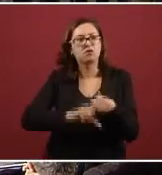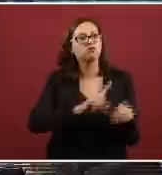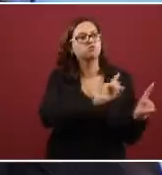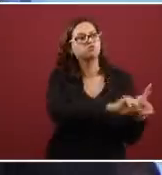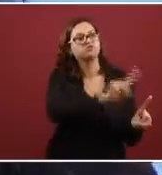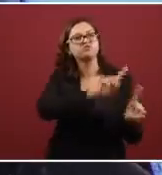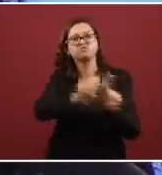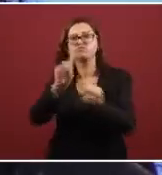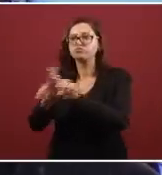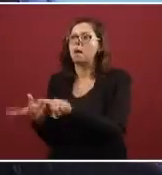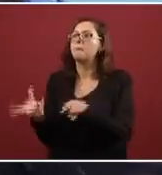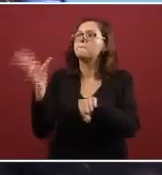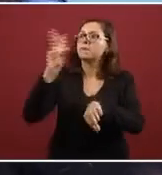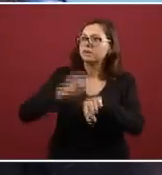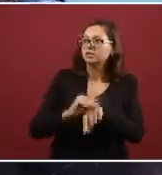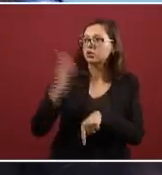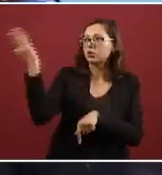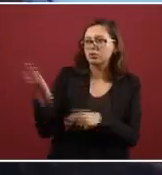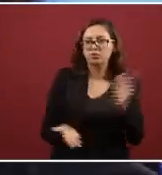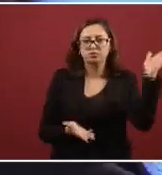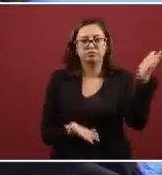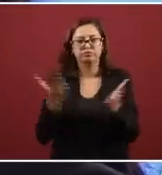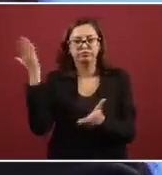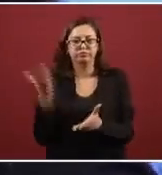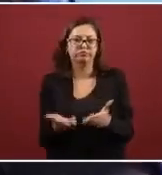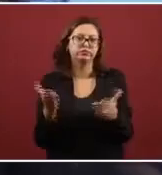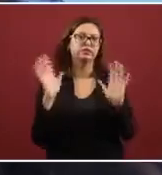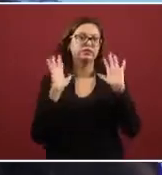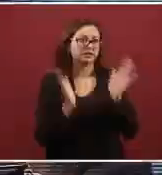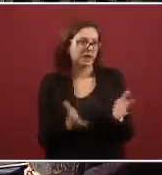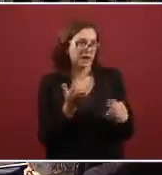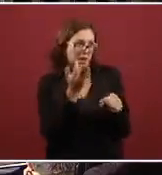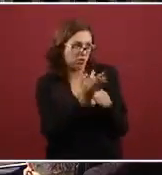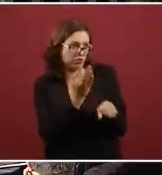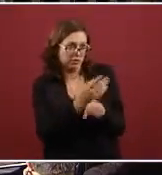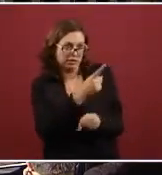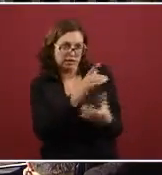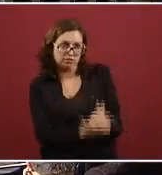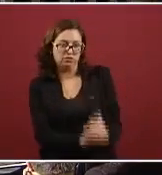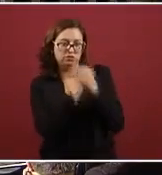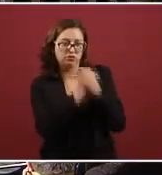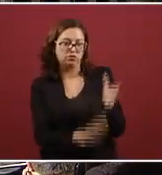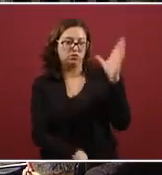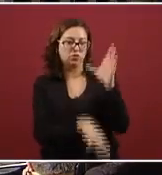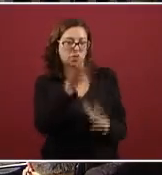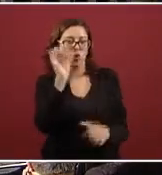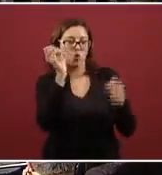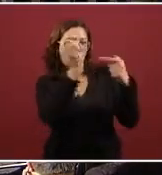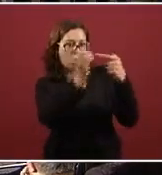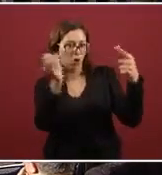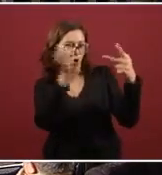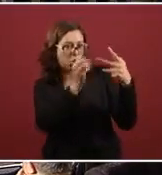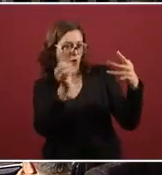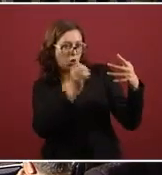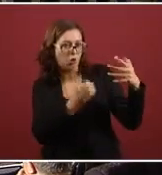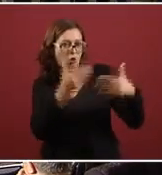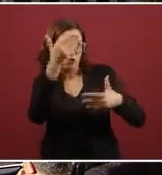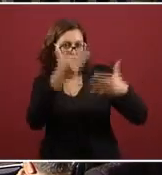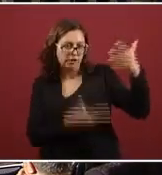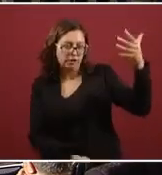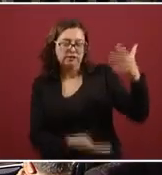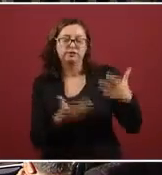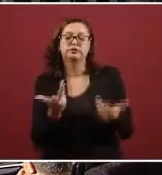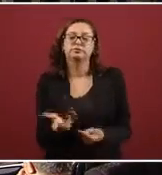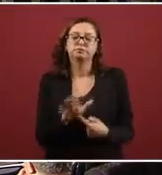tener expresiones extraordinarias en el orden en el que se acaba de sortear. Verán manifestaciones que tienen que ver,